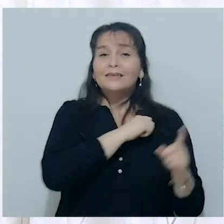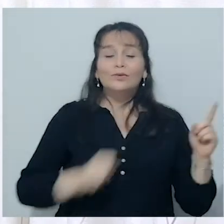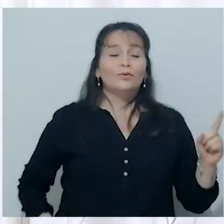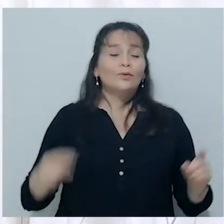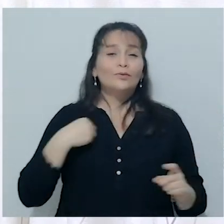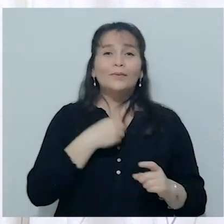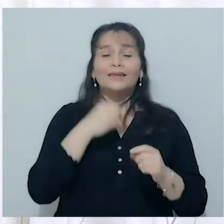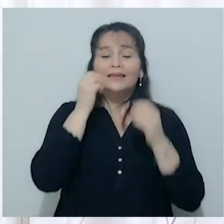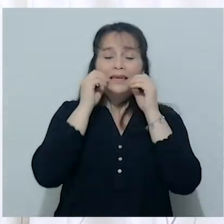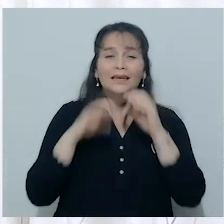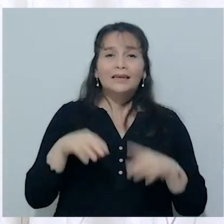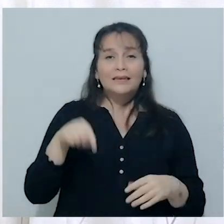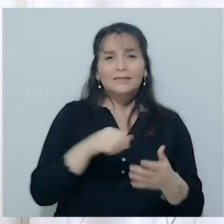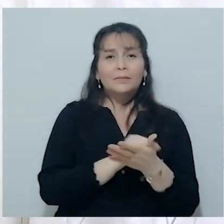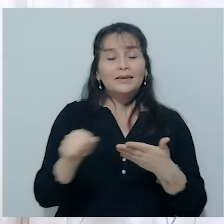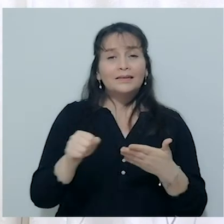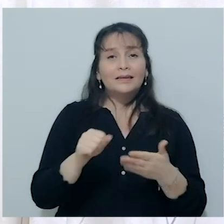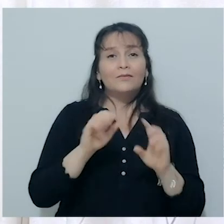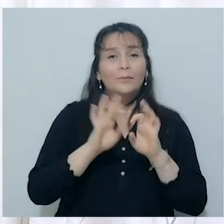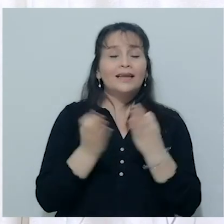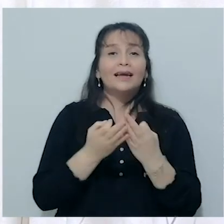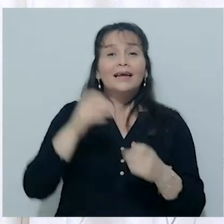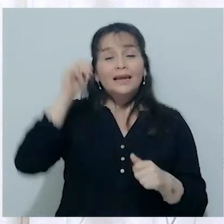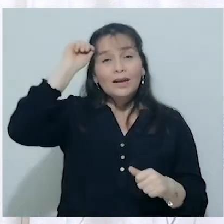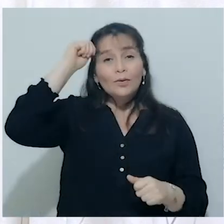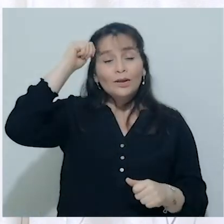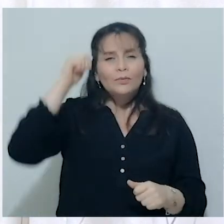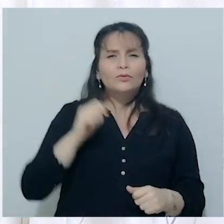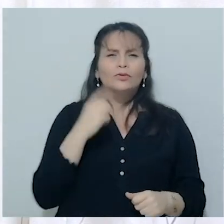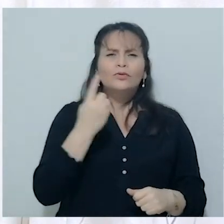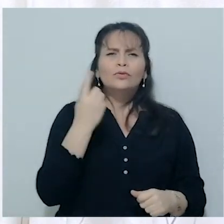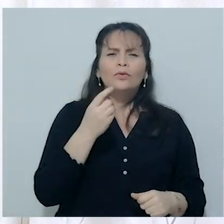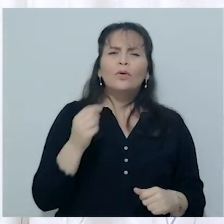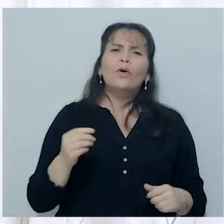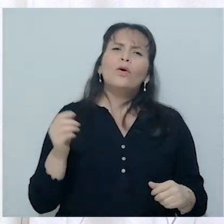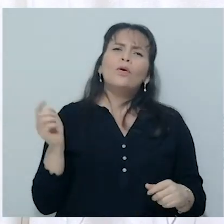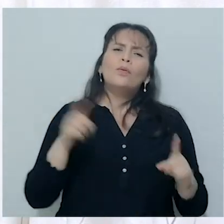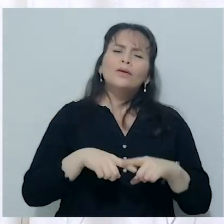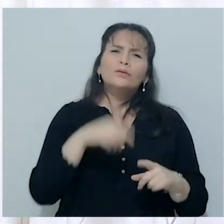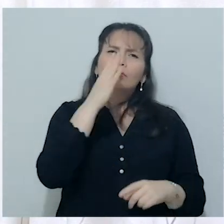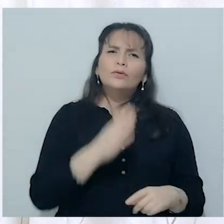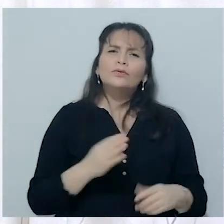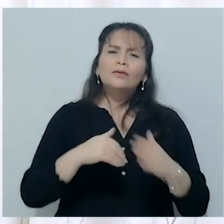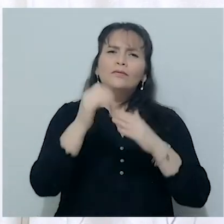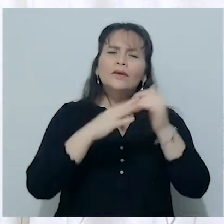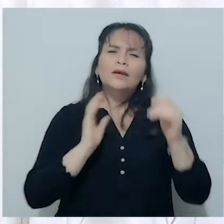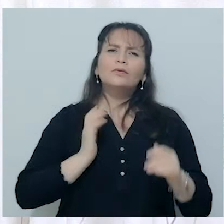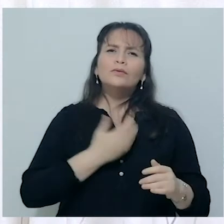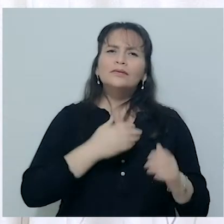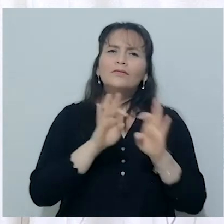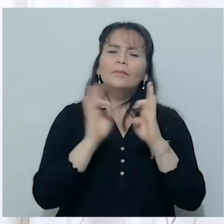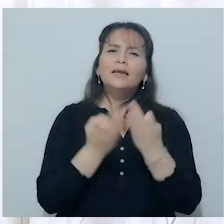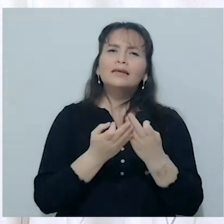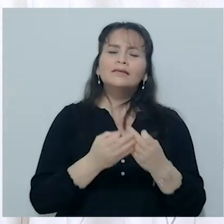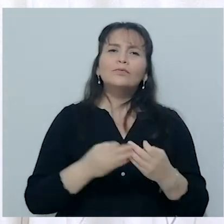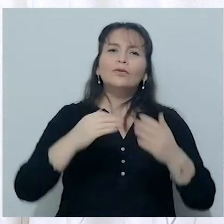mejor herencia. El Señor nos bendiga. Y este mes de la familia, recordemos, solo cuando